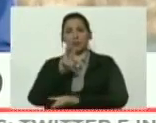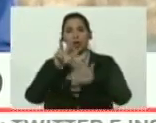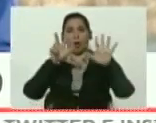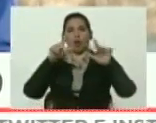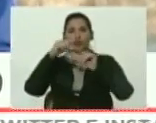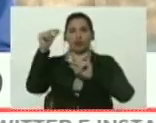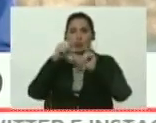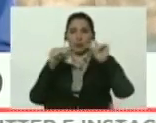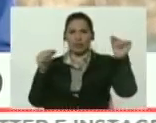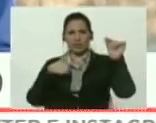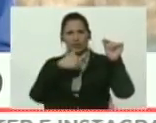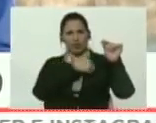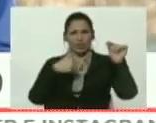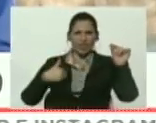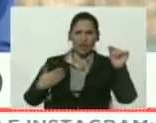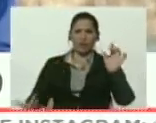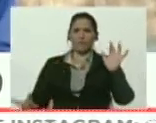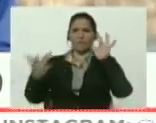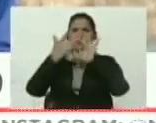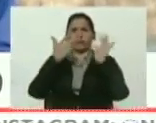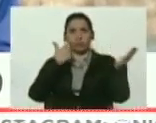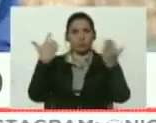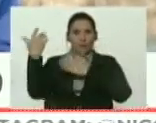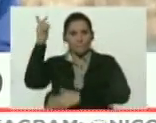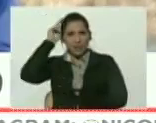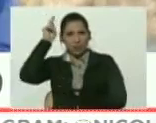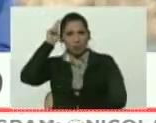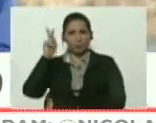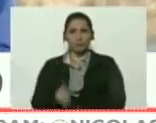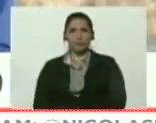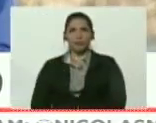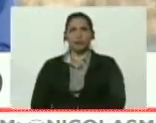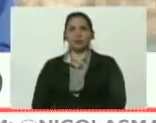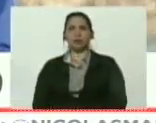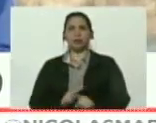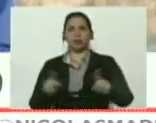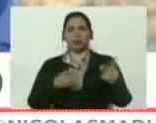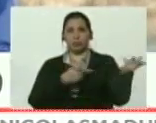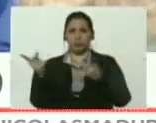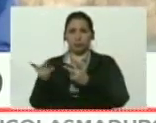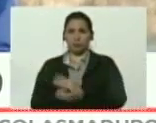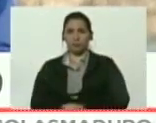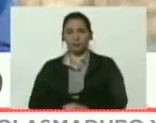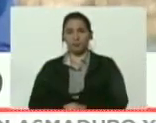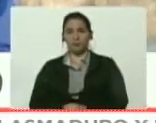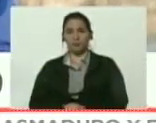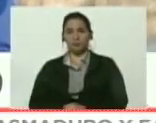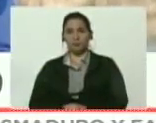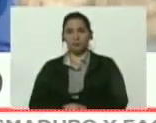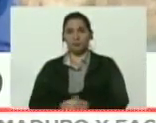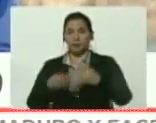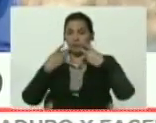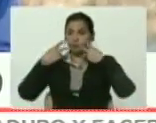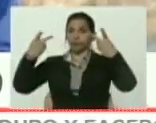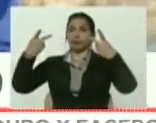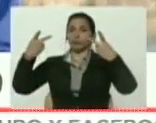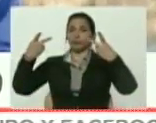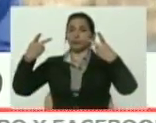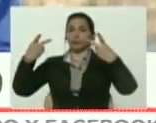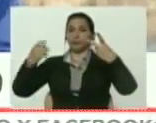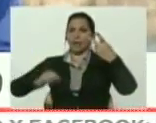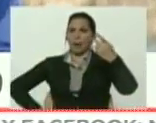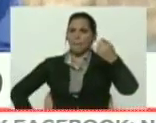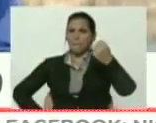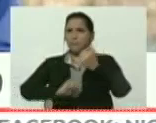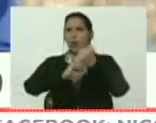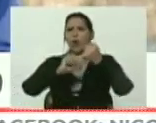estrellas. Yo quiero hacer un pase directo a Lima, Perú, para recibir y mandar el mensaje de apoyo